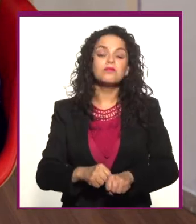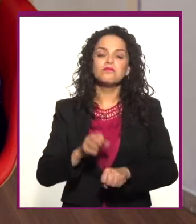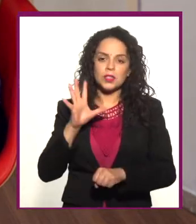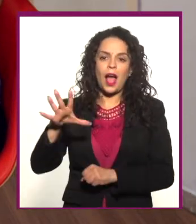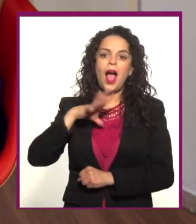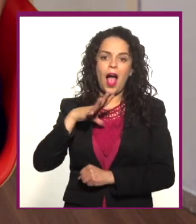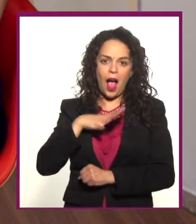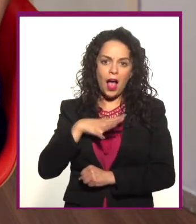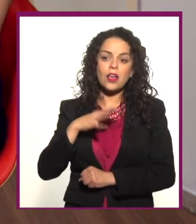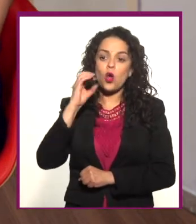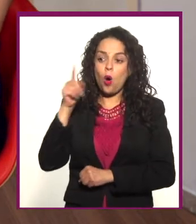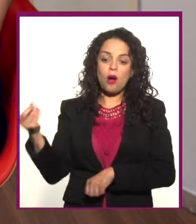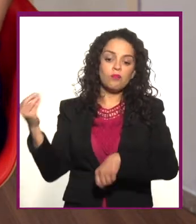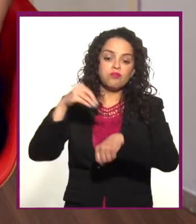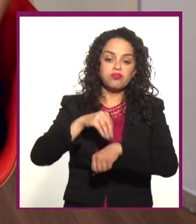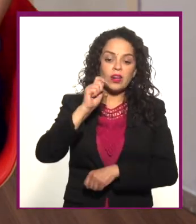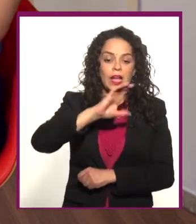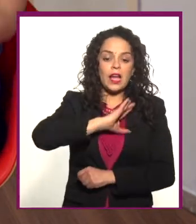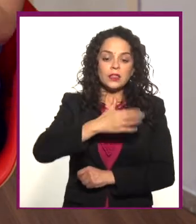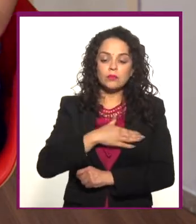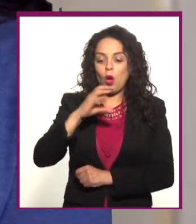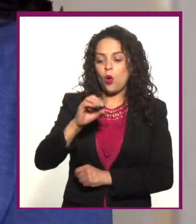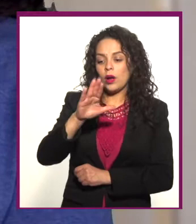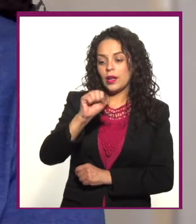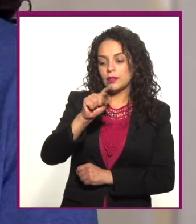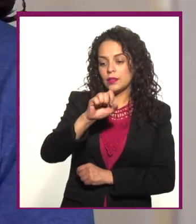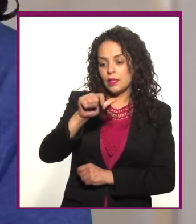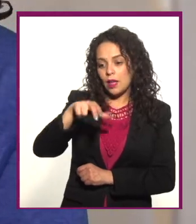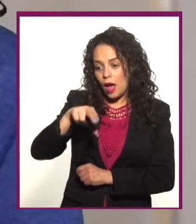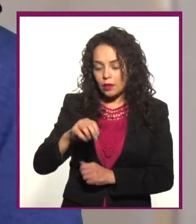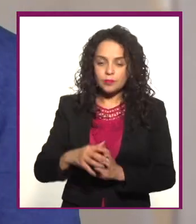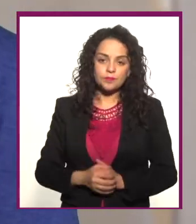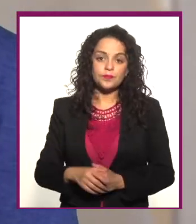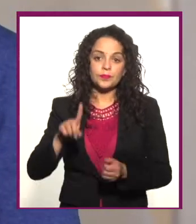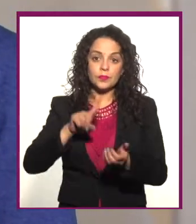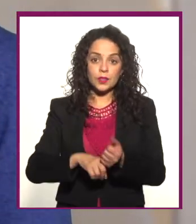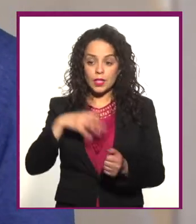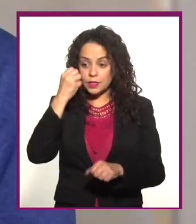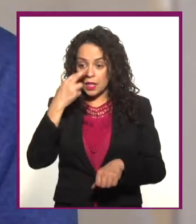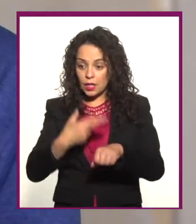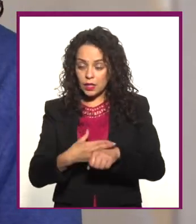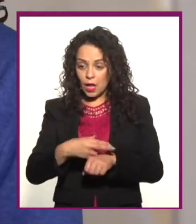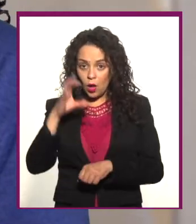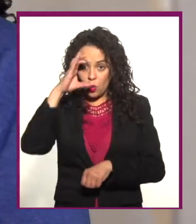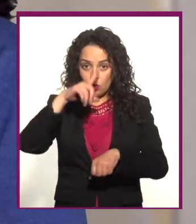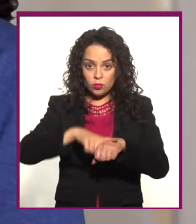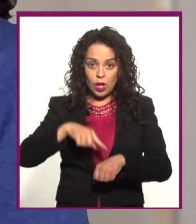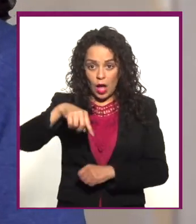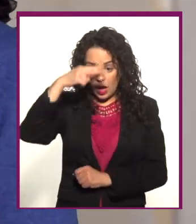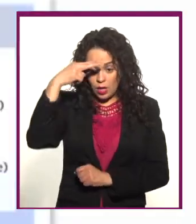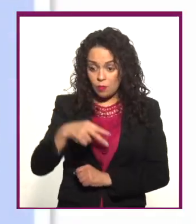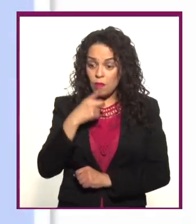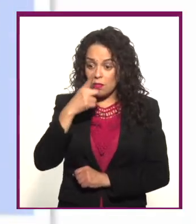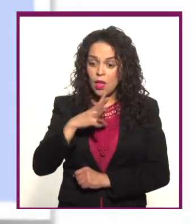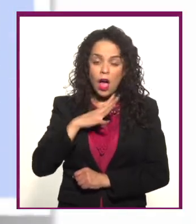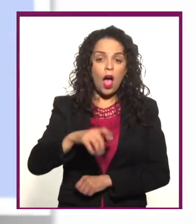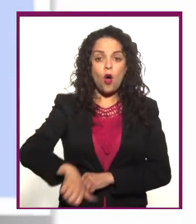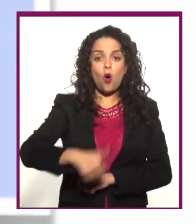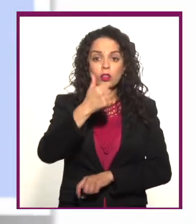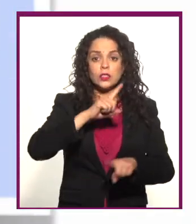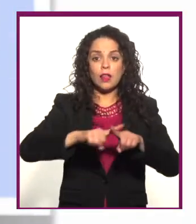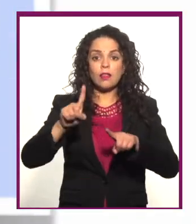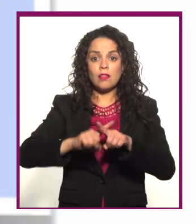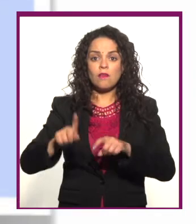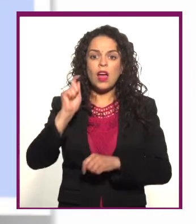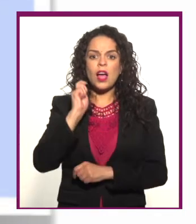imposición del español o castellano. De acuerdo con datos de la Secretaría de Cultura, en México hay 11